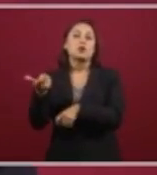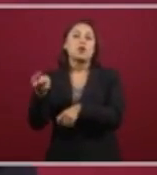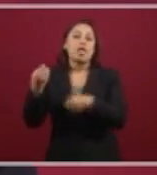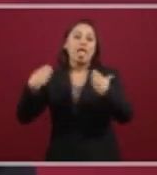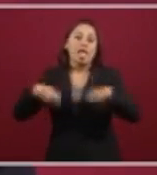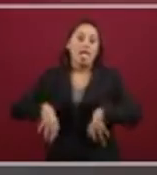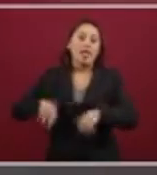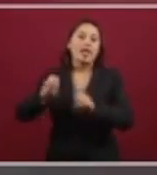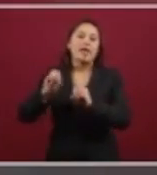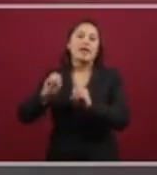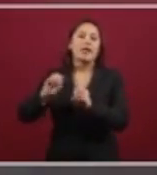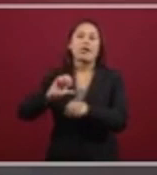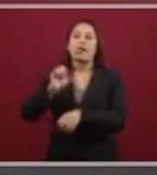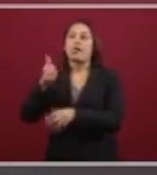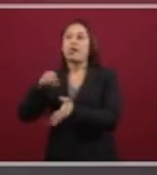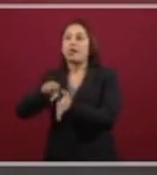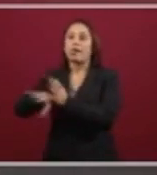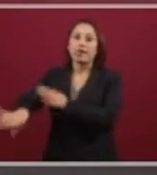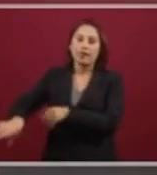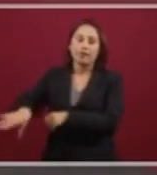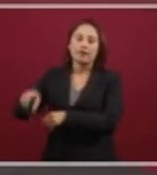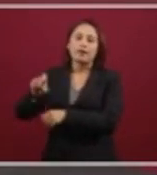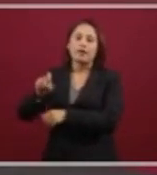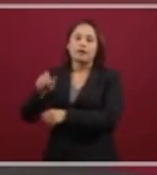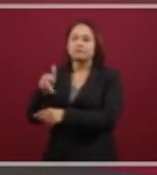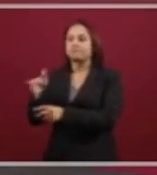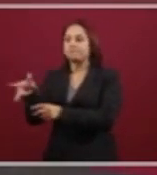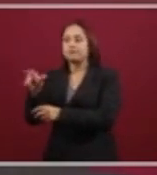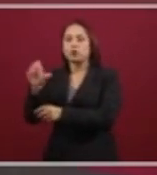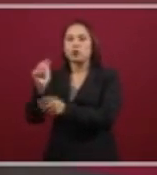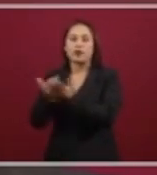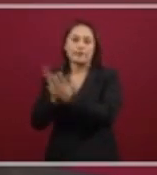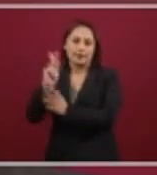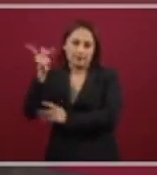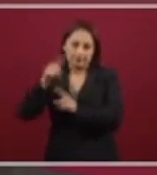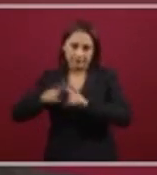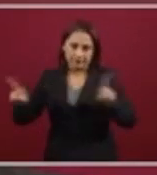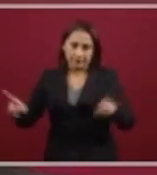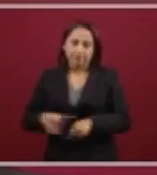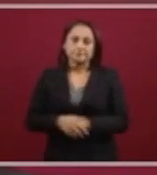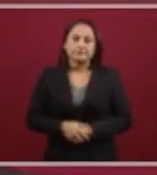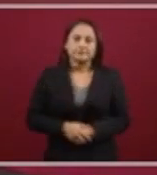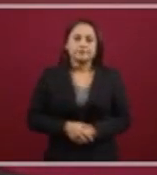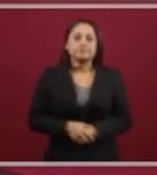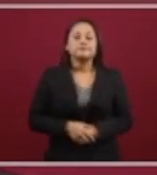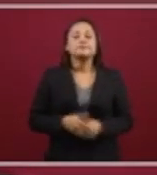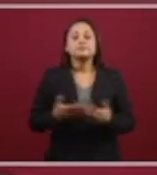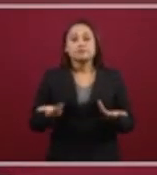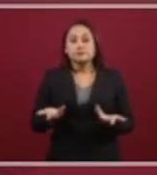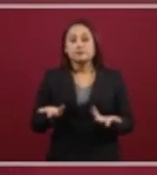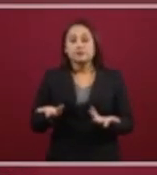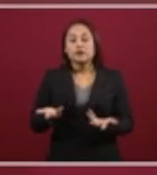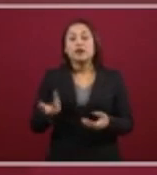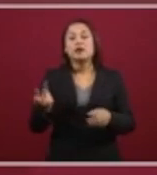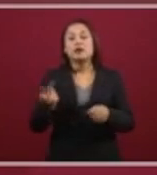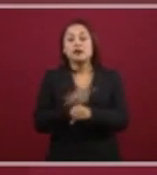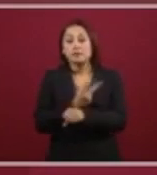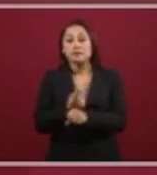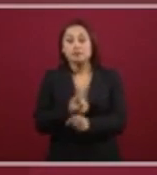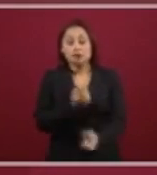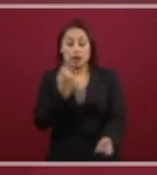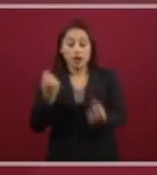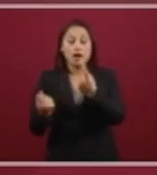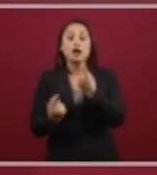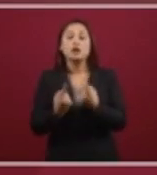a cultivos ilícitos. Lo que ha venido ocurriendo en algunos casos particulares donde tuvimos la pérdida de fertilizante